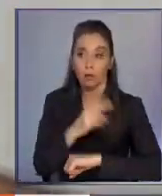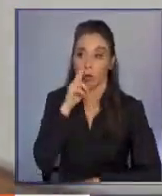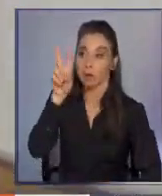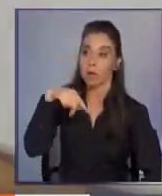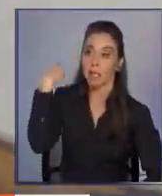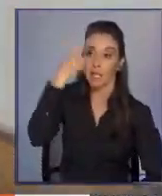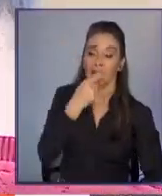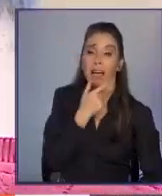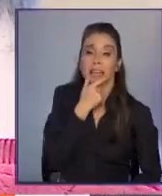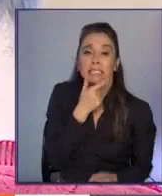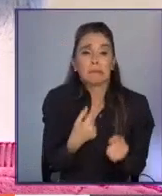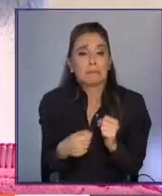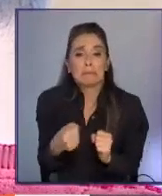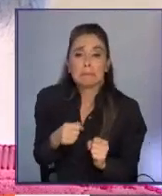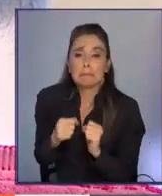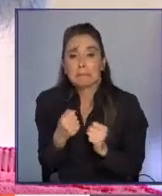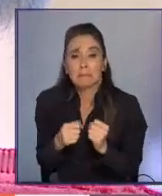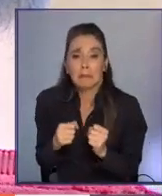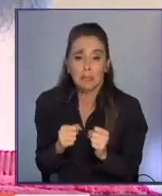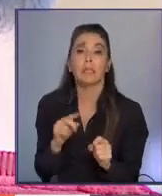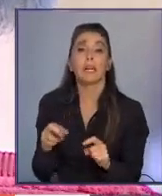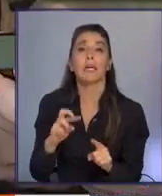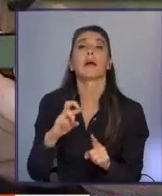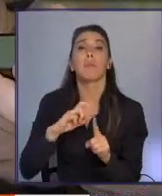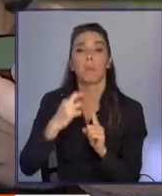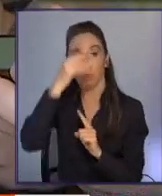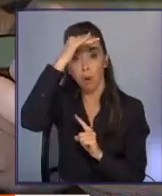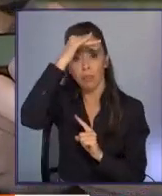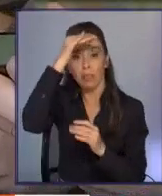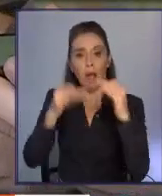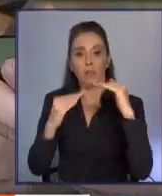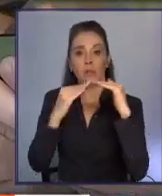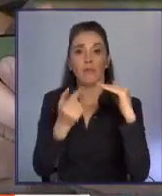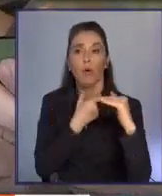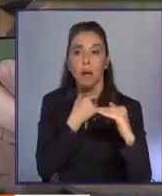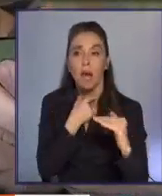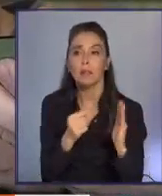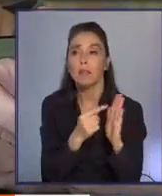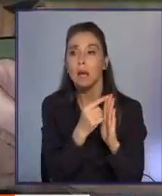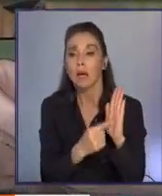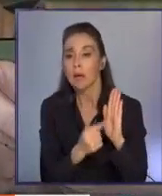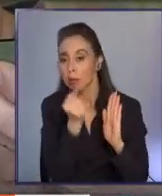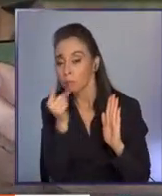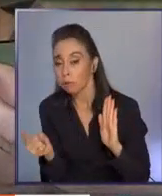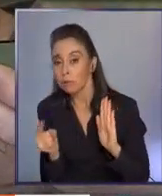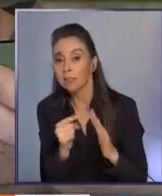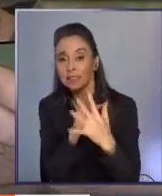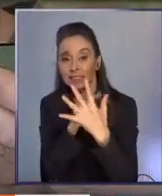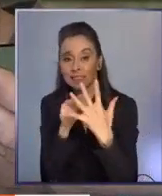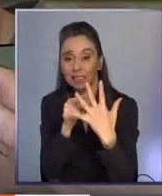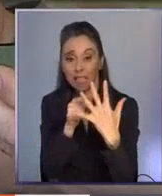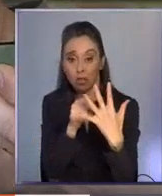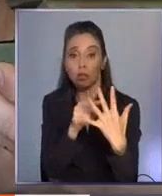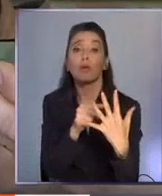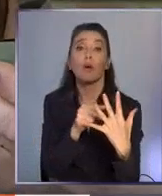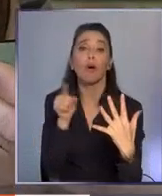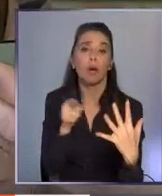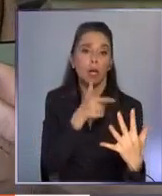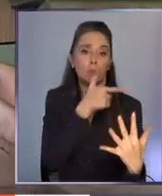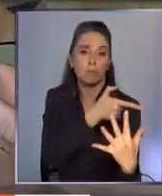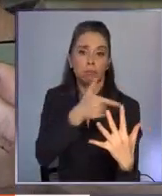sonrisa nerviosa en el tribunal de garantía de puente alto los cargos fueron por cinco homicidios calificados